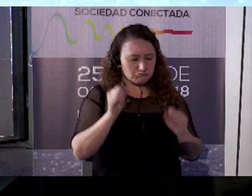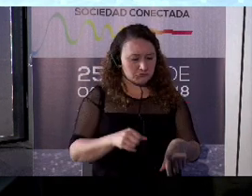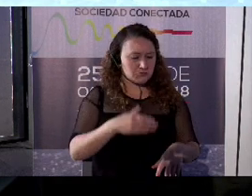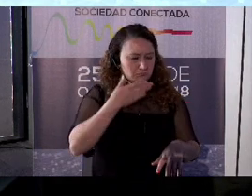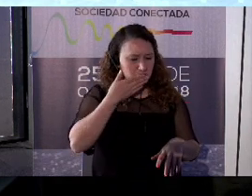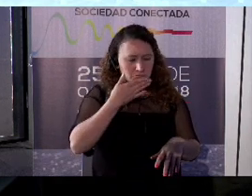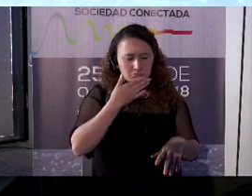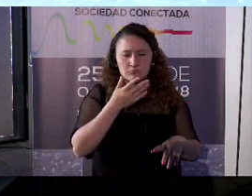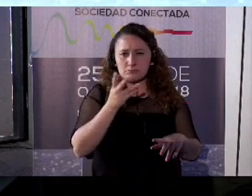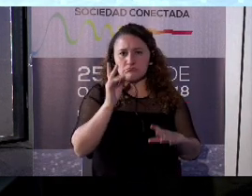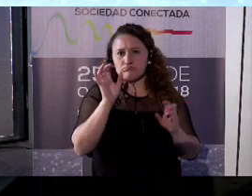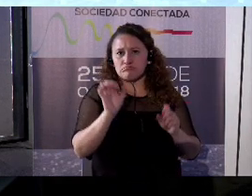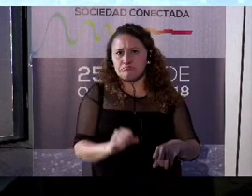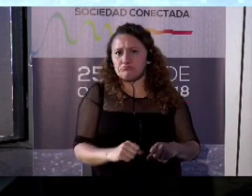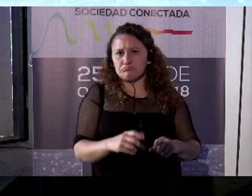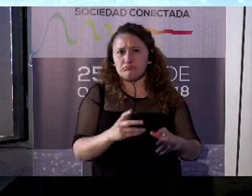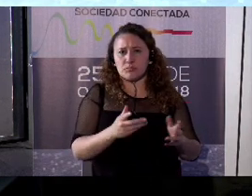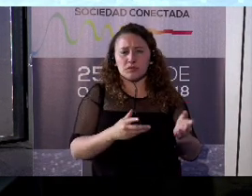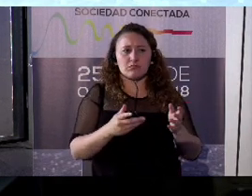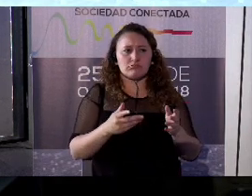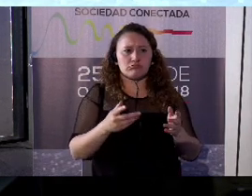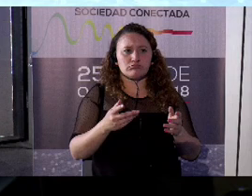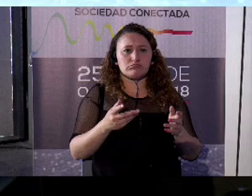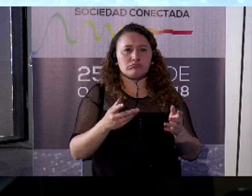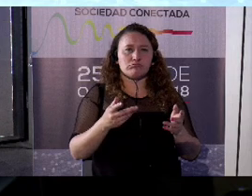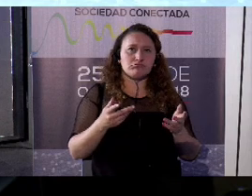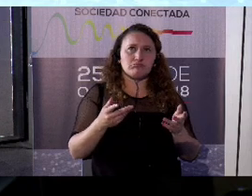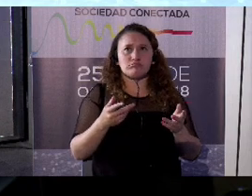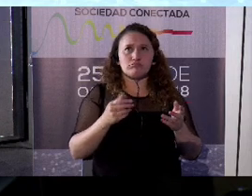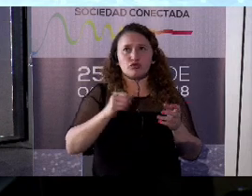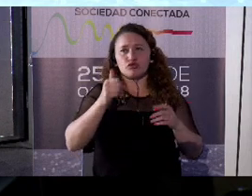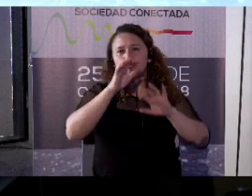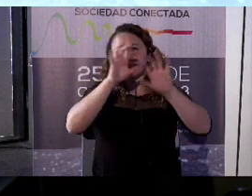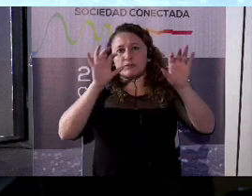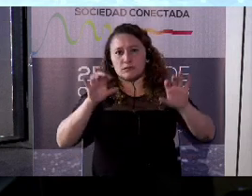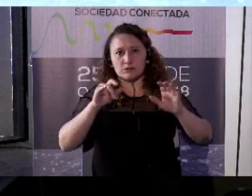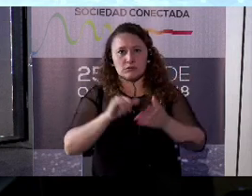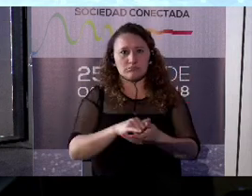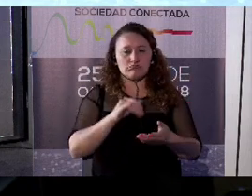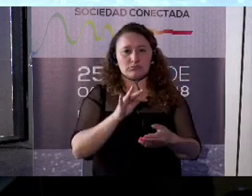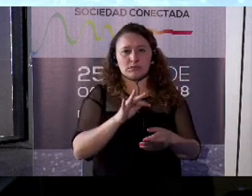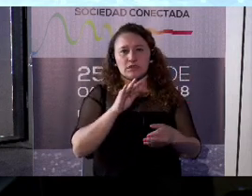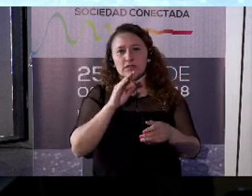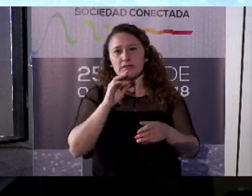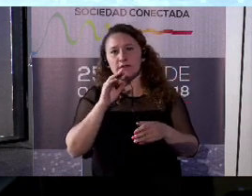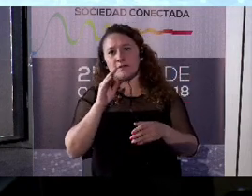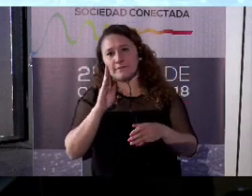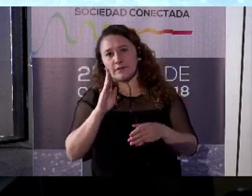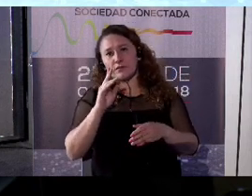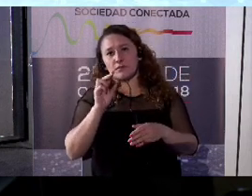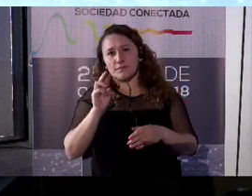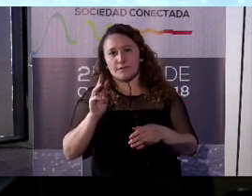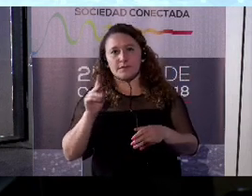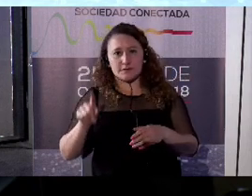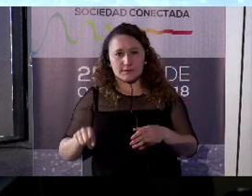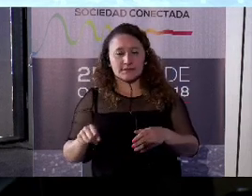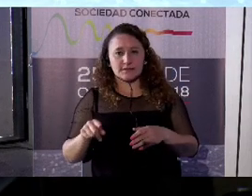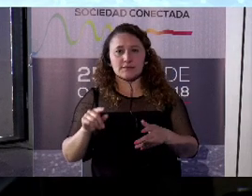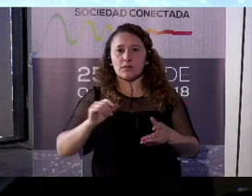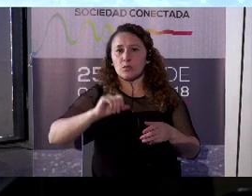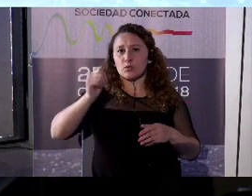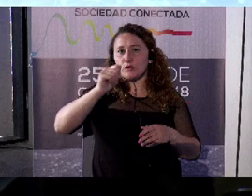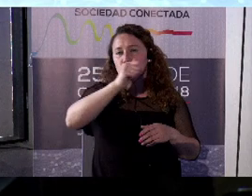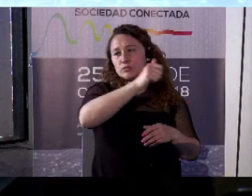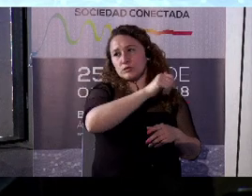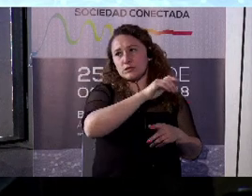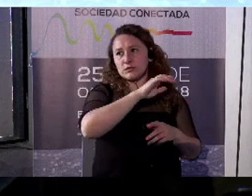y es posible exportar Por así decirlo tw wws a las